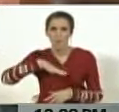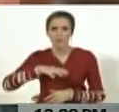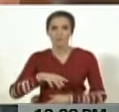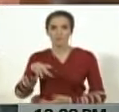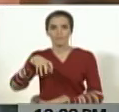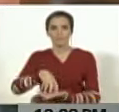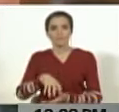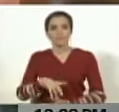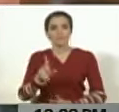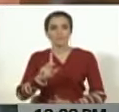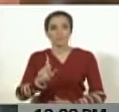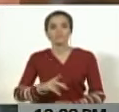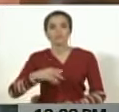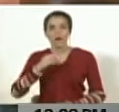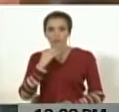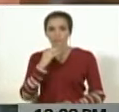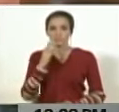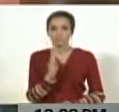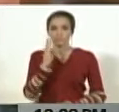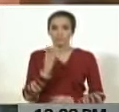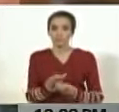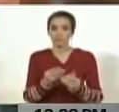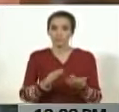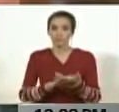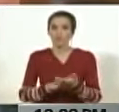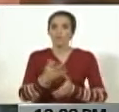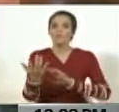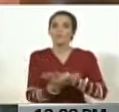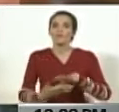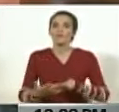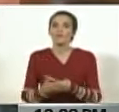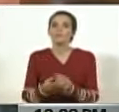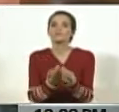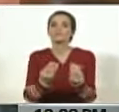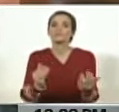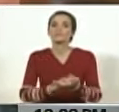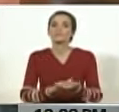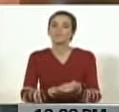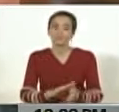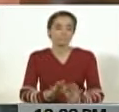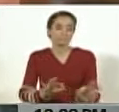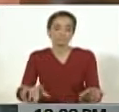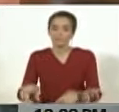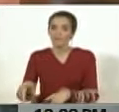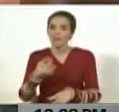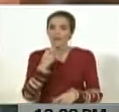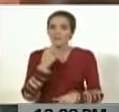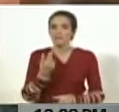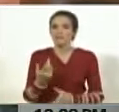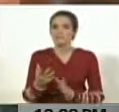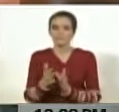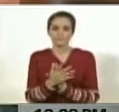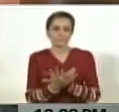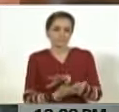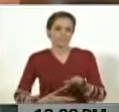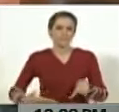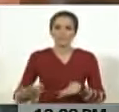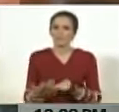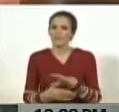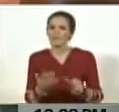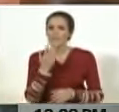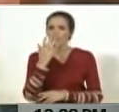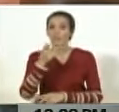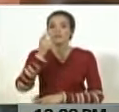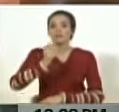en absoluto. Es una sentencia que resuelve un problema. Generalmente, cuando controviertes un problema ante un